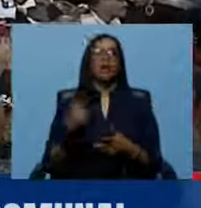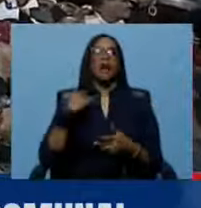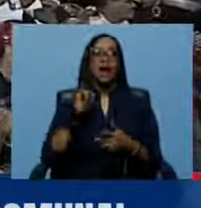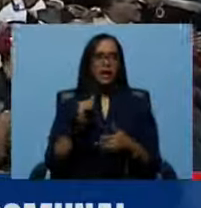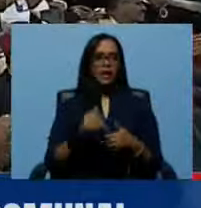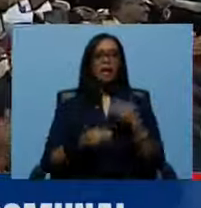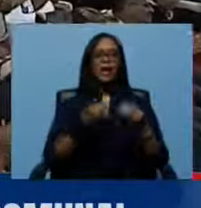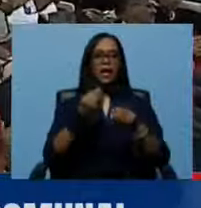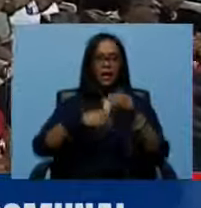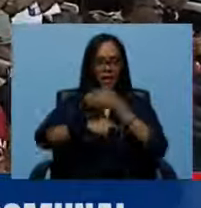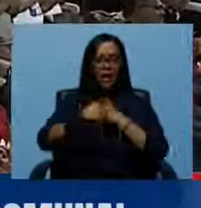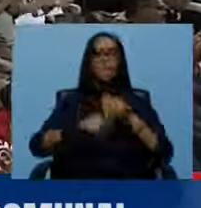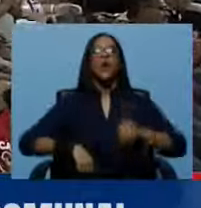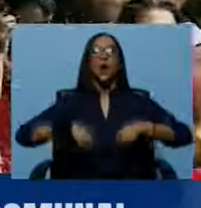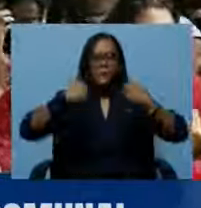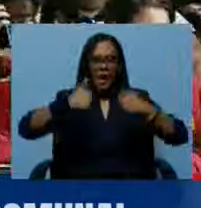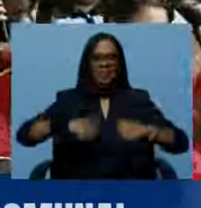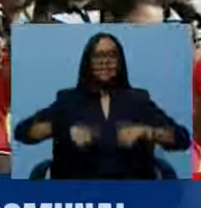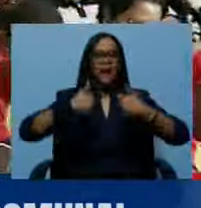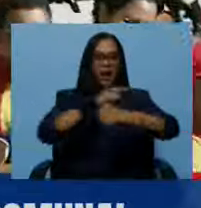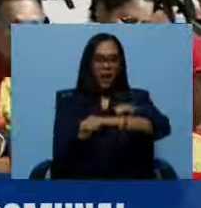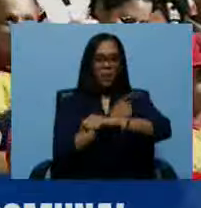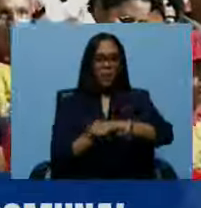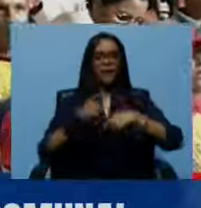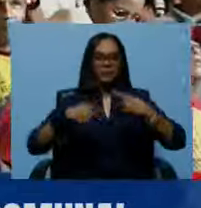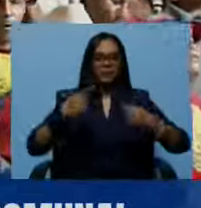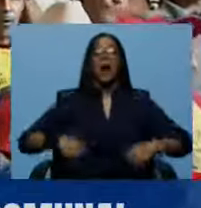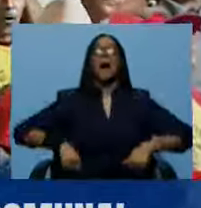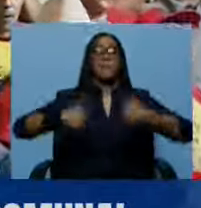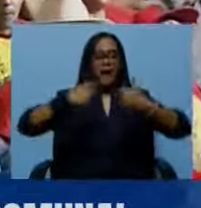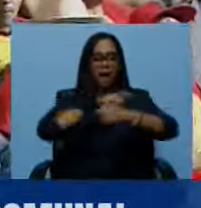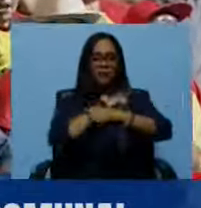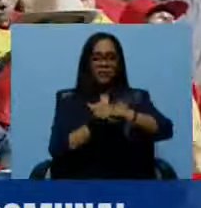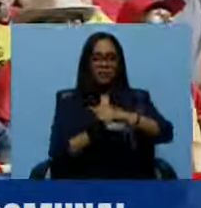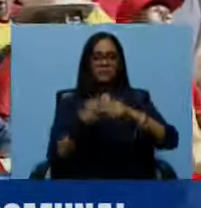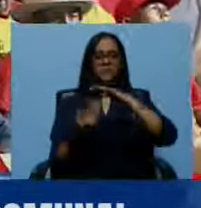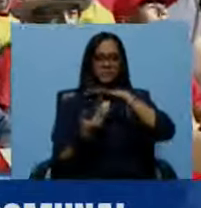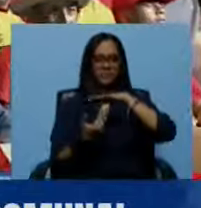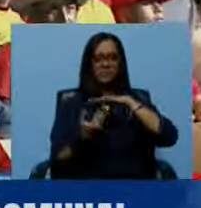por más, más poder popular, más poder de las bases.